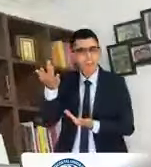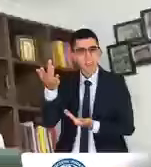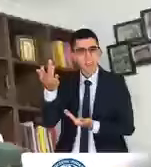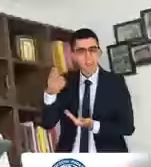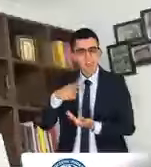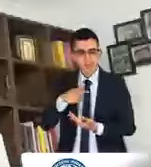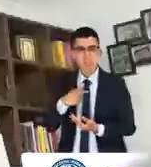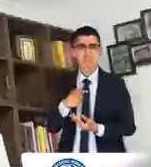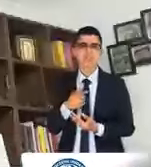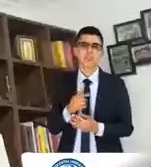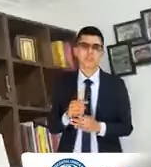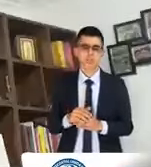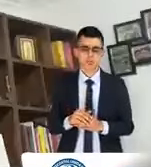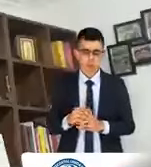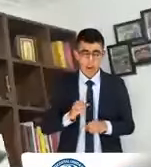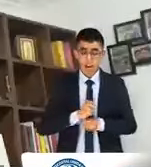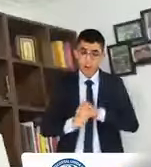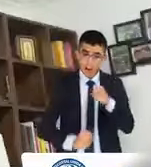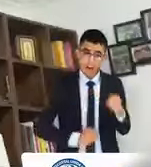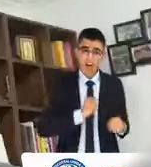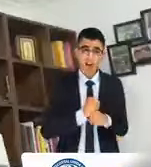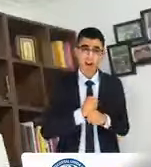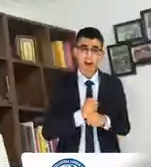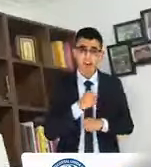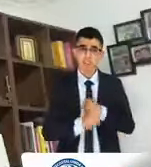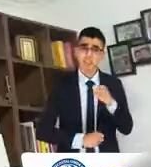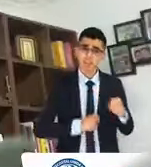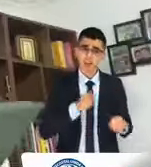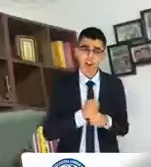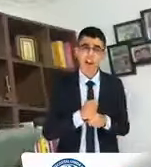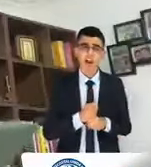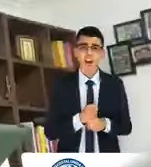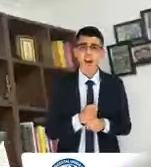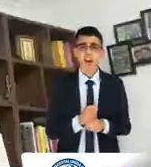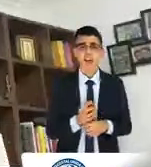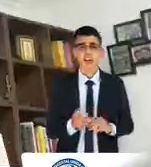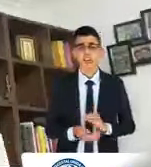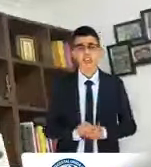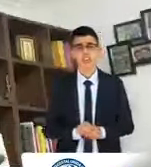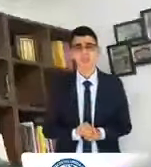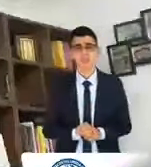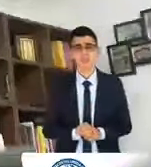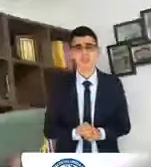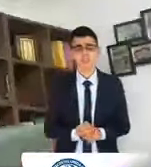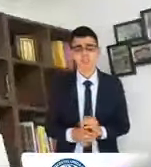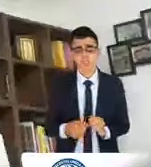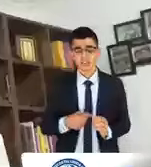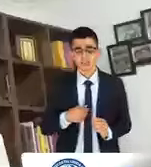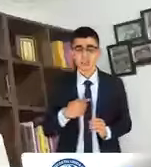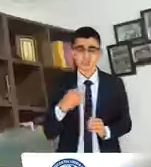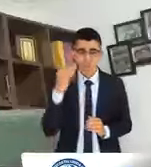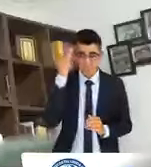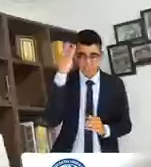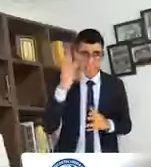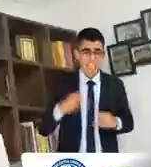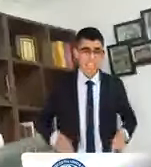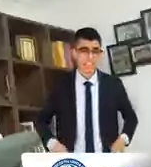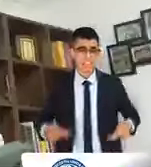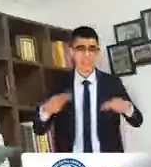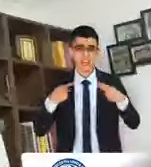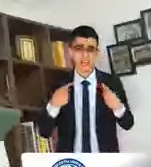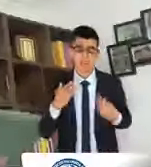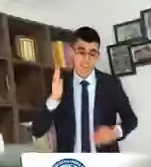vida y saber de lo que la vida se compone? Hay traiciones, hay mentiras,